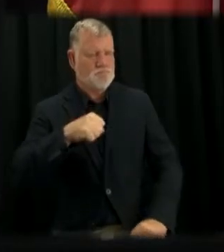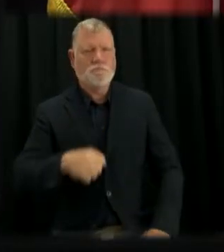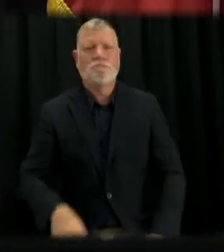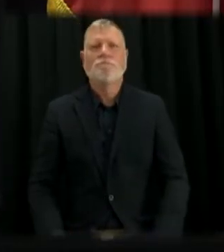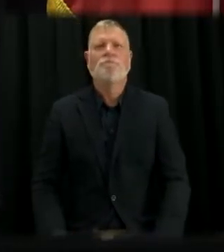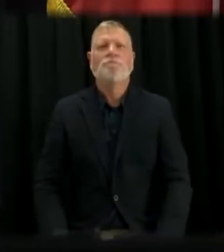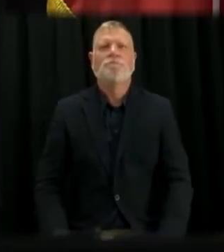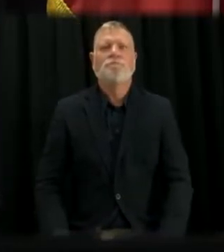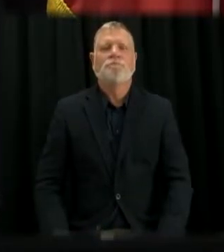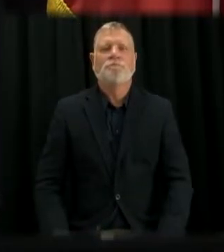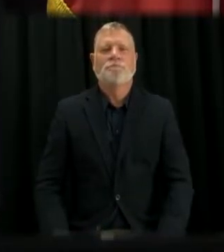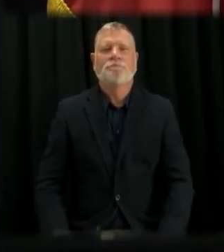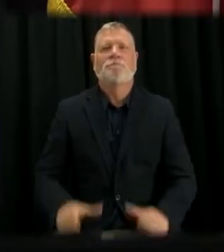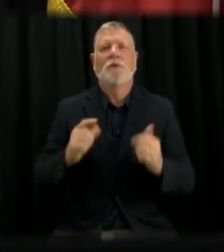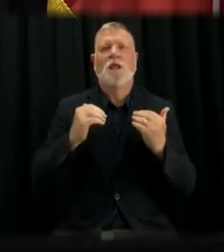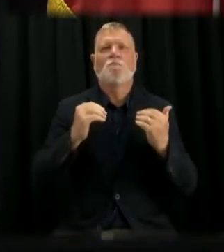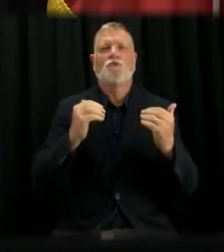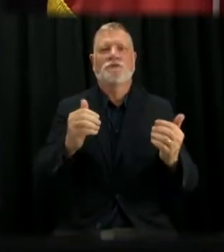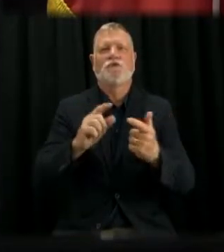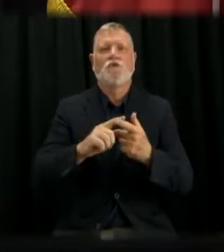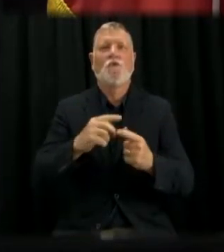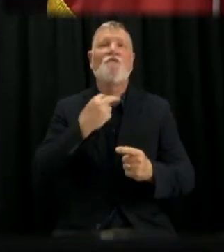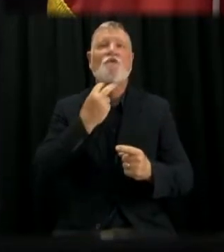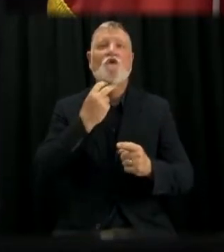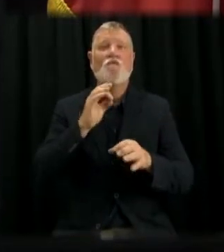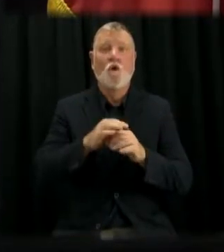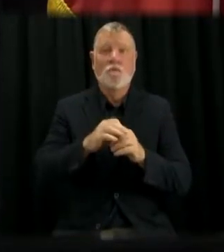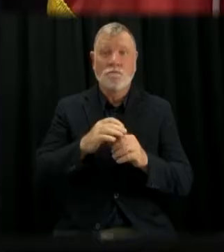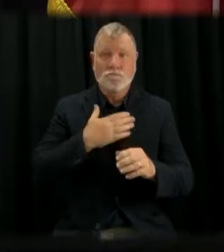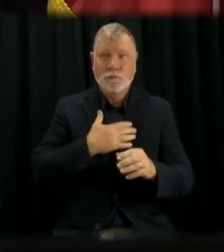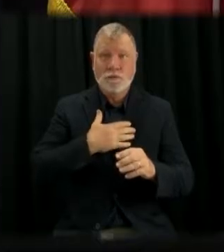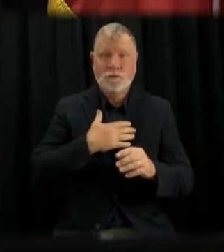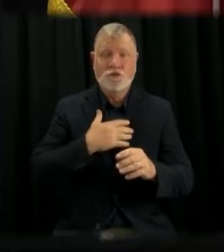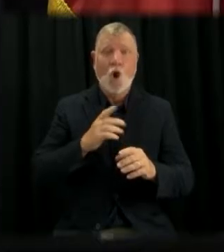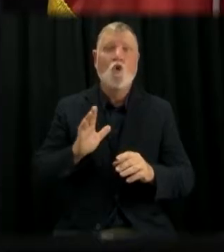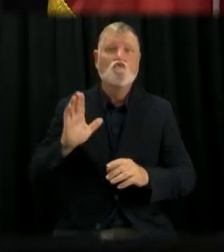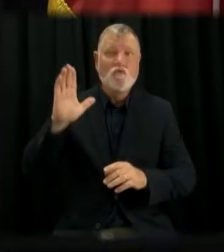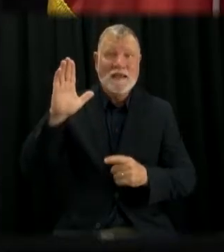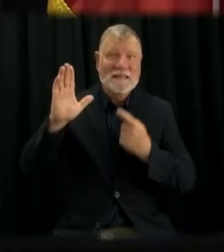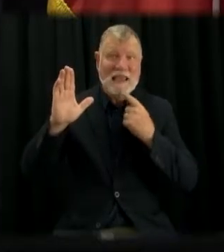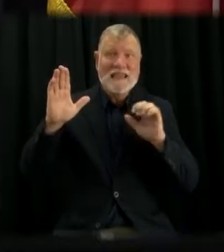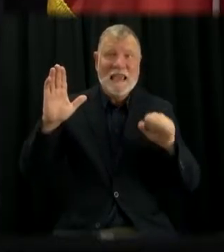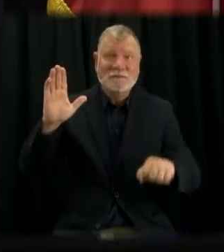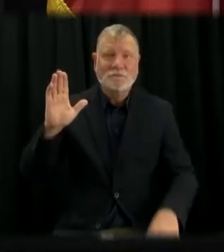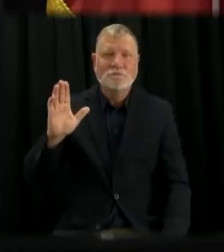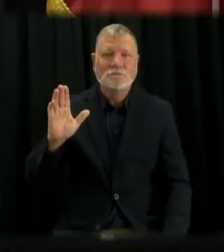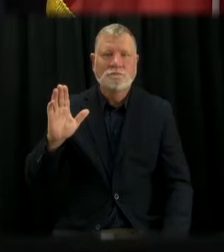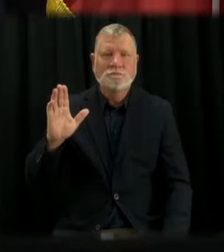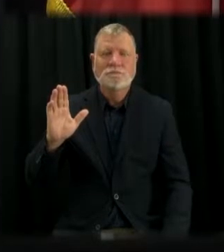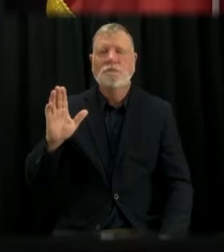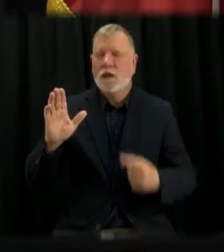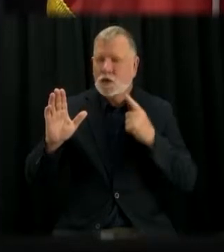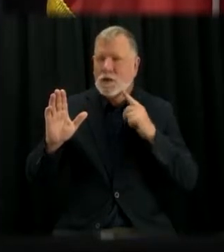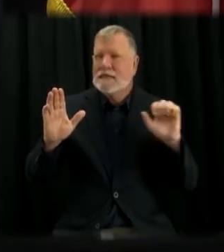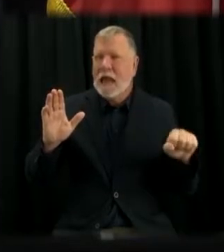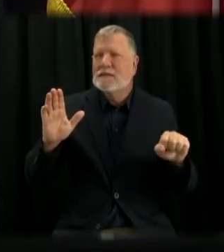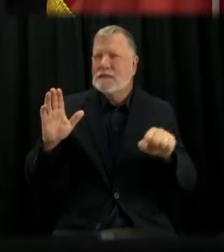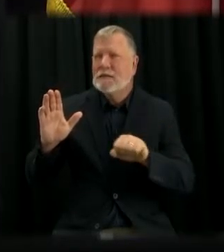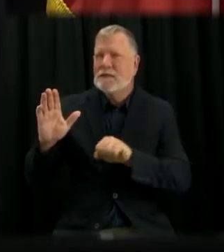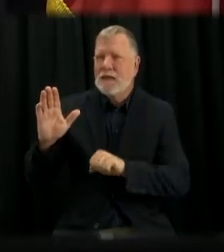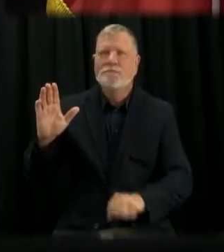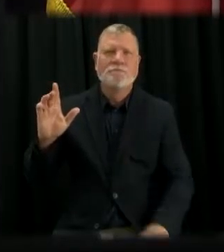moción. Vamos a continuar. Un voto a alta voz. Los que estén a favor digan sí, sí,